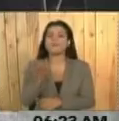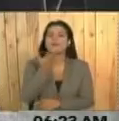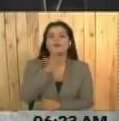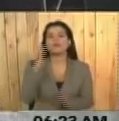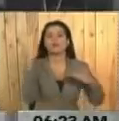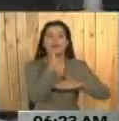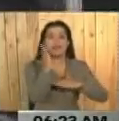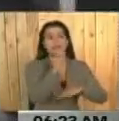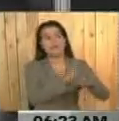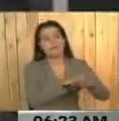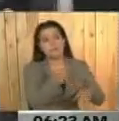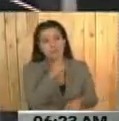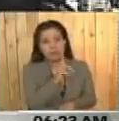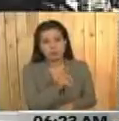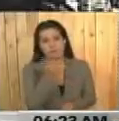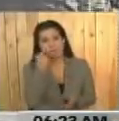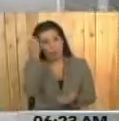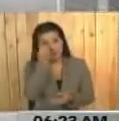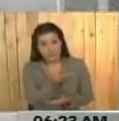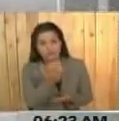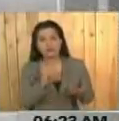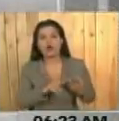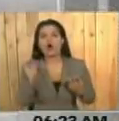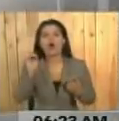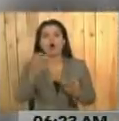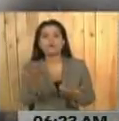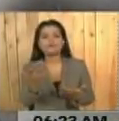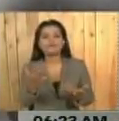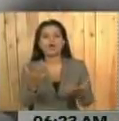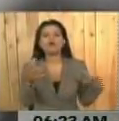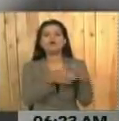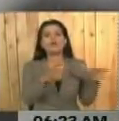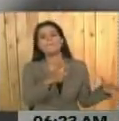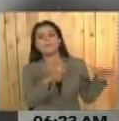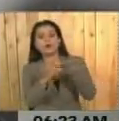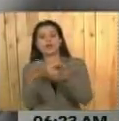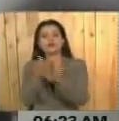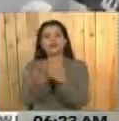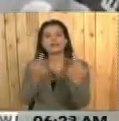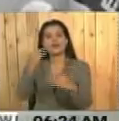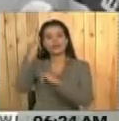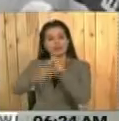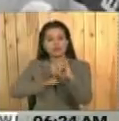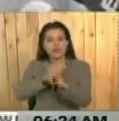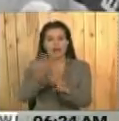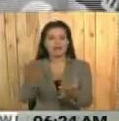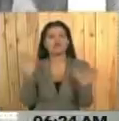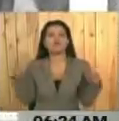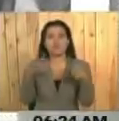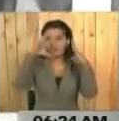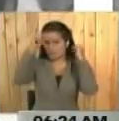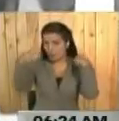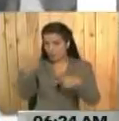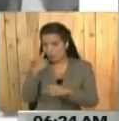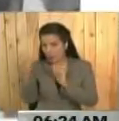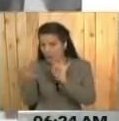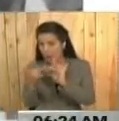iglesias por ejemplo como sectores vinculados a las relaciones internacional iones al cuerpo